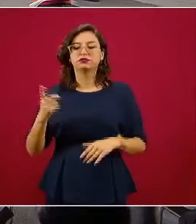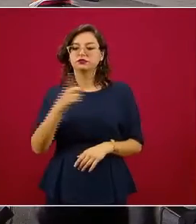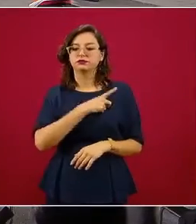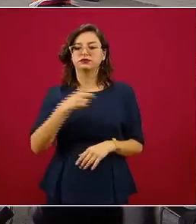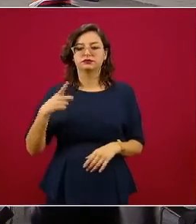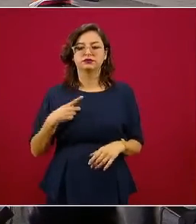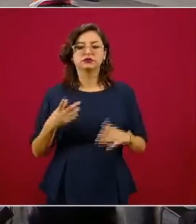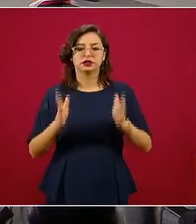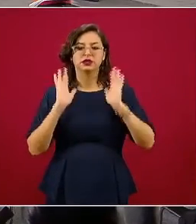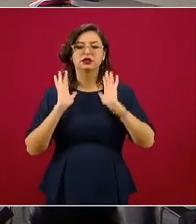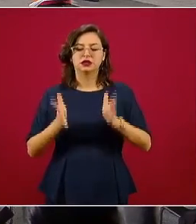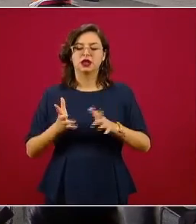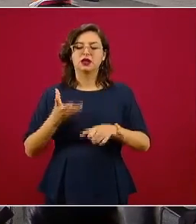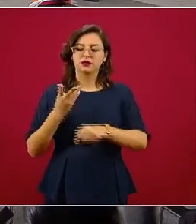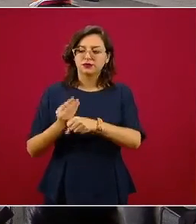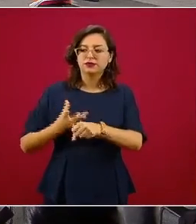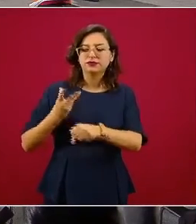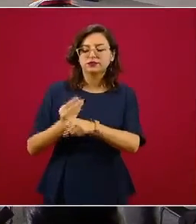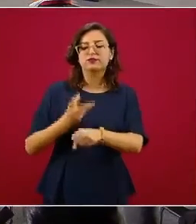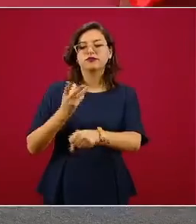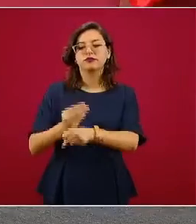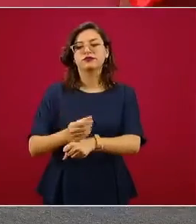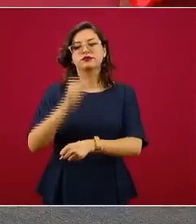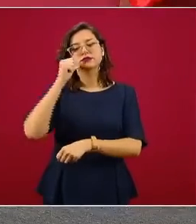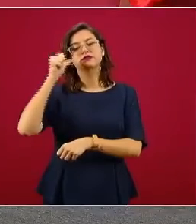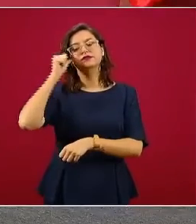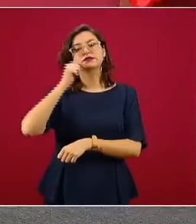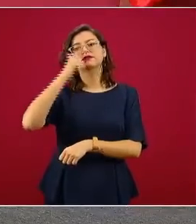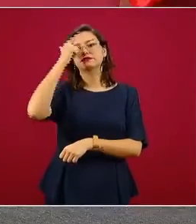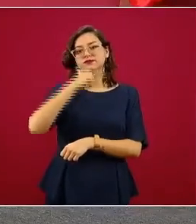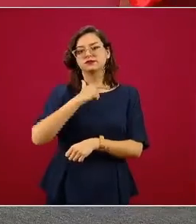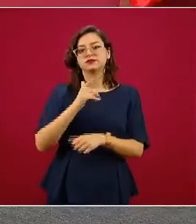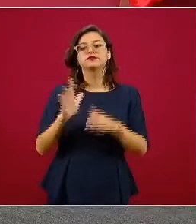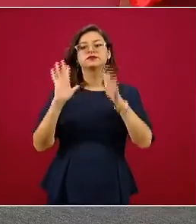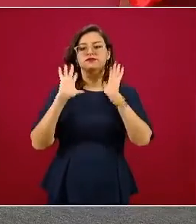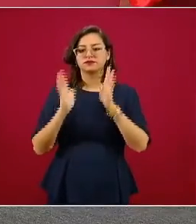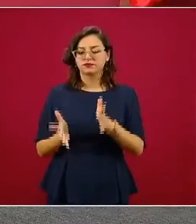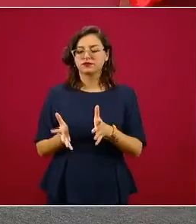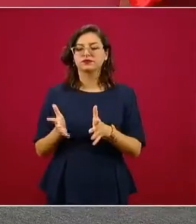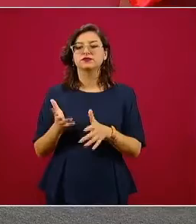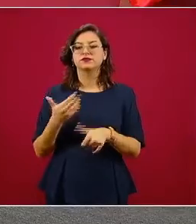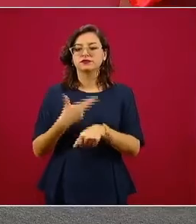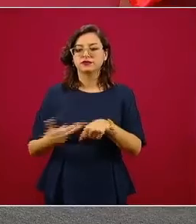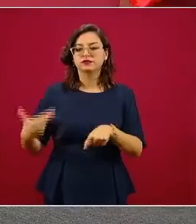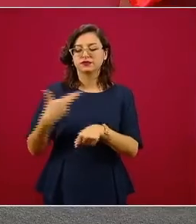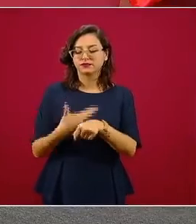Ya lo estamos haciendo. Eso se trató anoche y ya se está trabajando